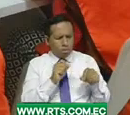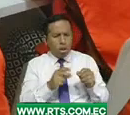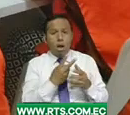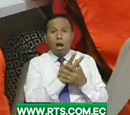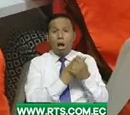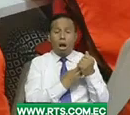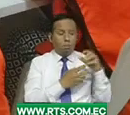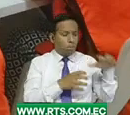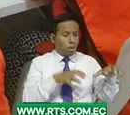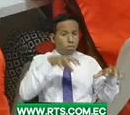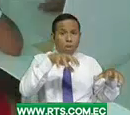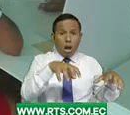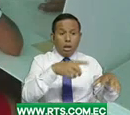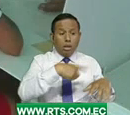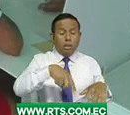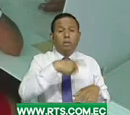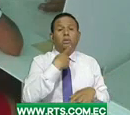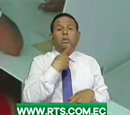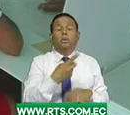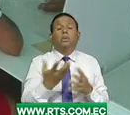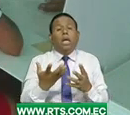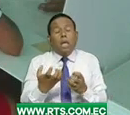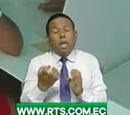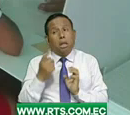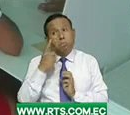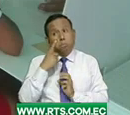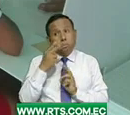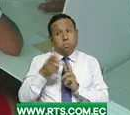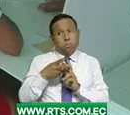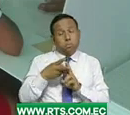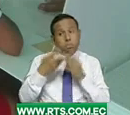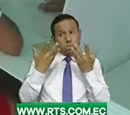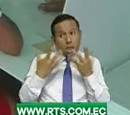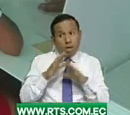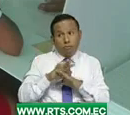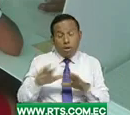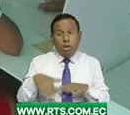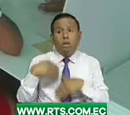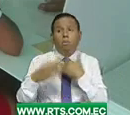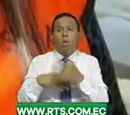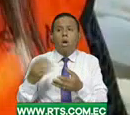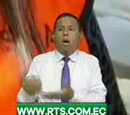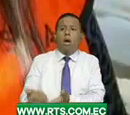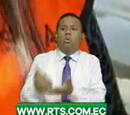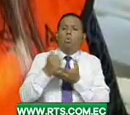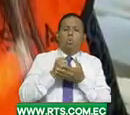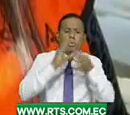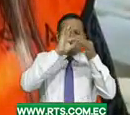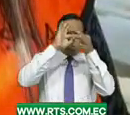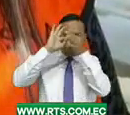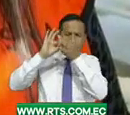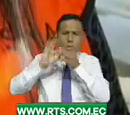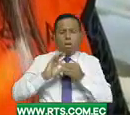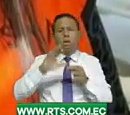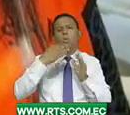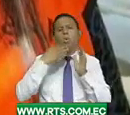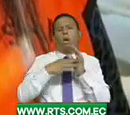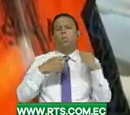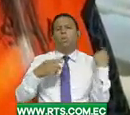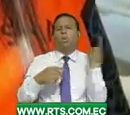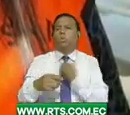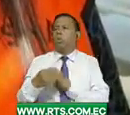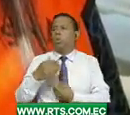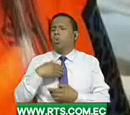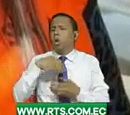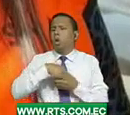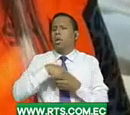con el levantamiento de información se realicen las mejoras tan solicitadas. Dentro de nuestra rehabilitación, tanto como para el